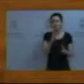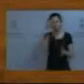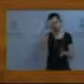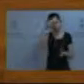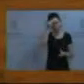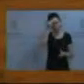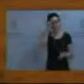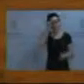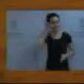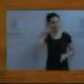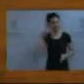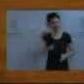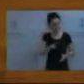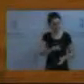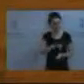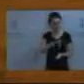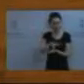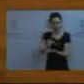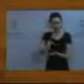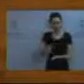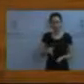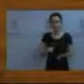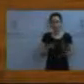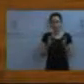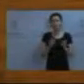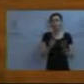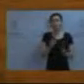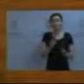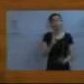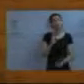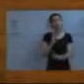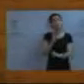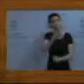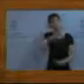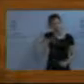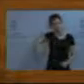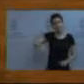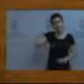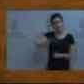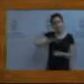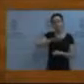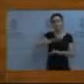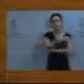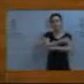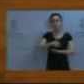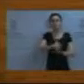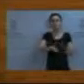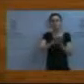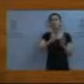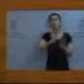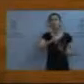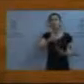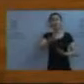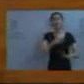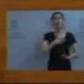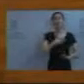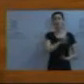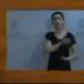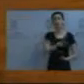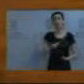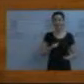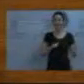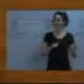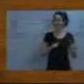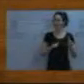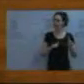fue, y en Navarra. Pues bien, están recurridas ante el Tribunal Constitucional por invasión de competencias estatales. Esperen ustedes a ver qué